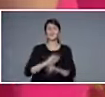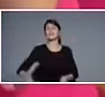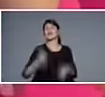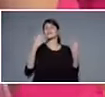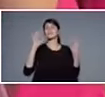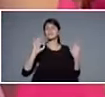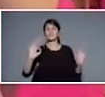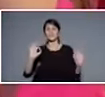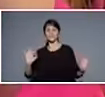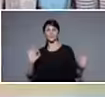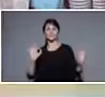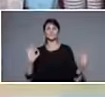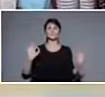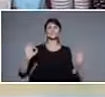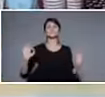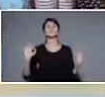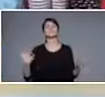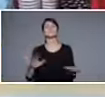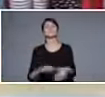feliz soy.